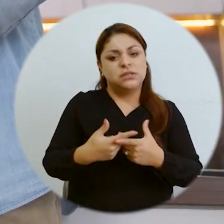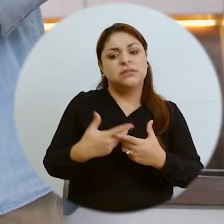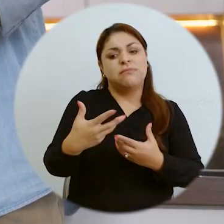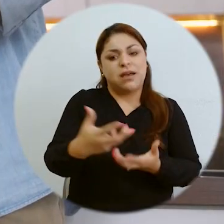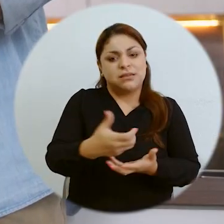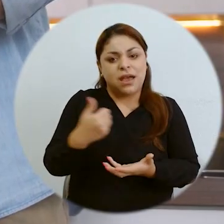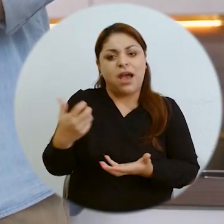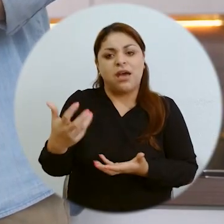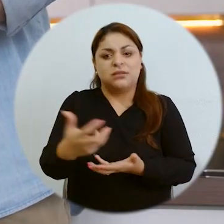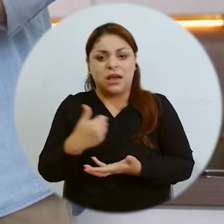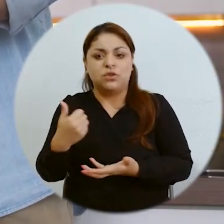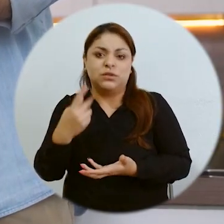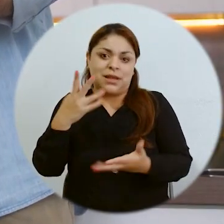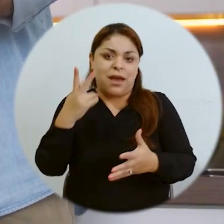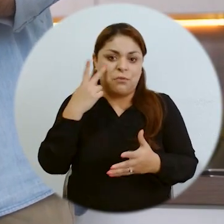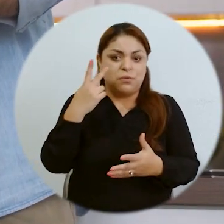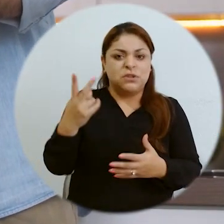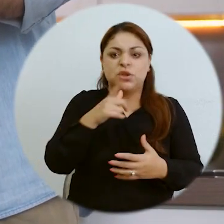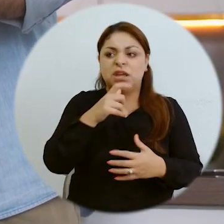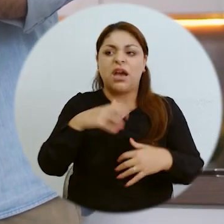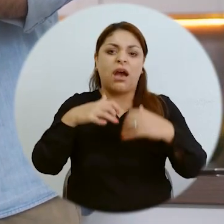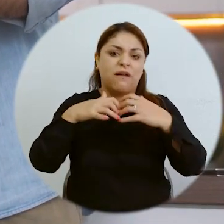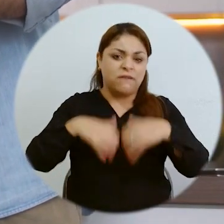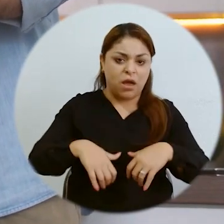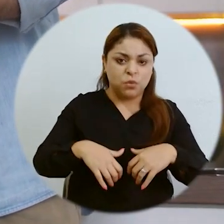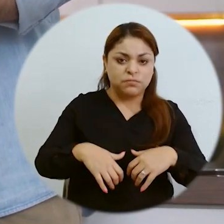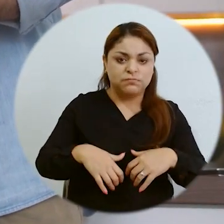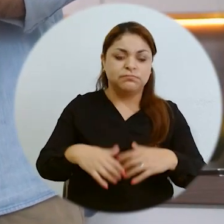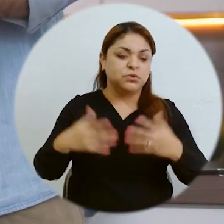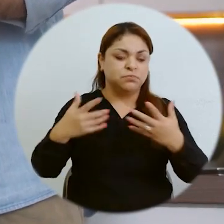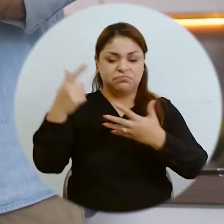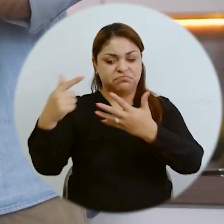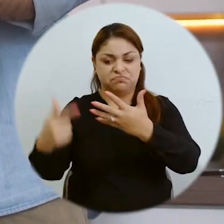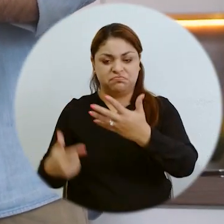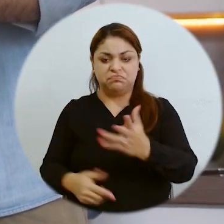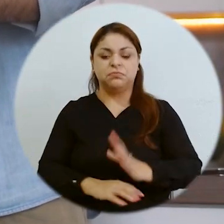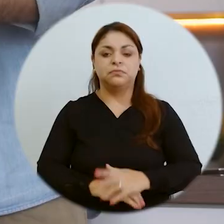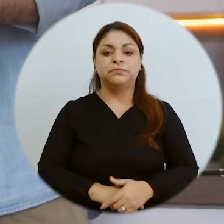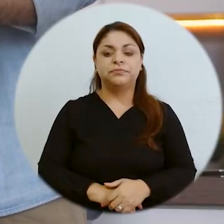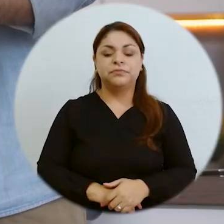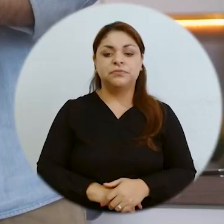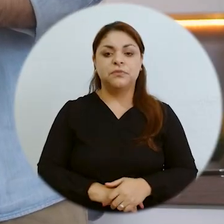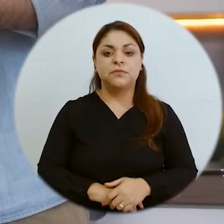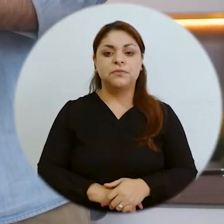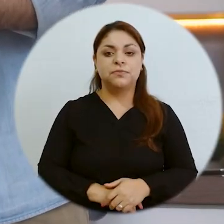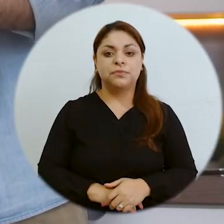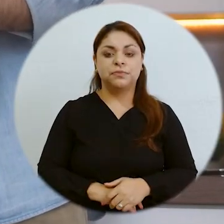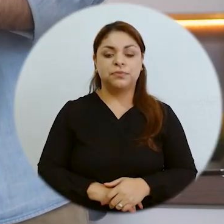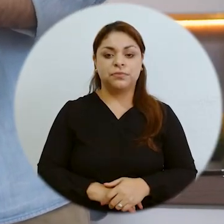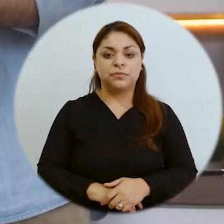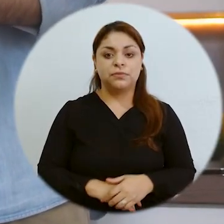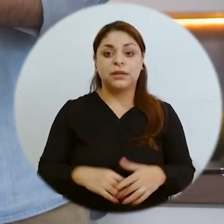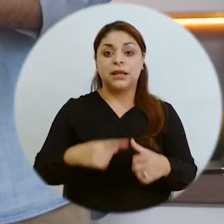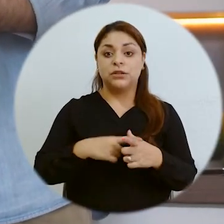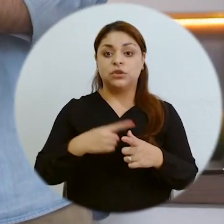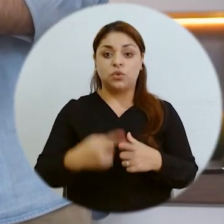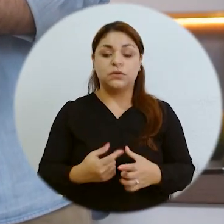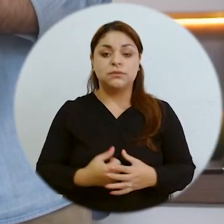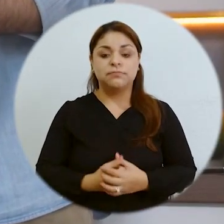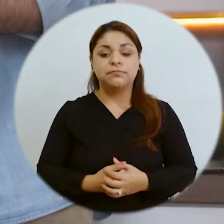pierde el fondo de pensiones o la pierde la solidarista que tenía la plata ahí. Si se gana,